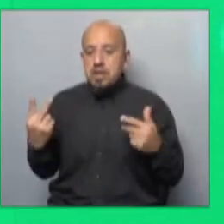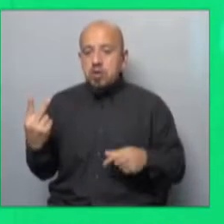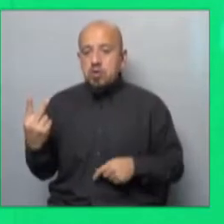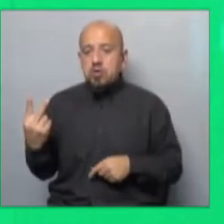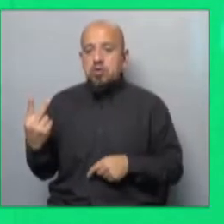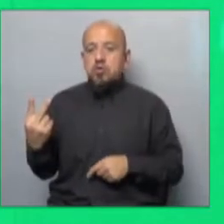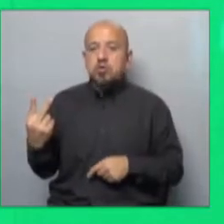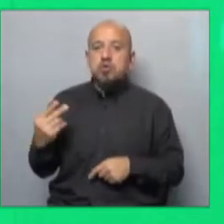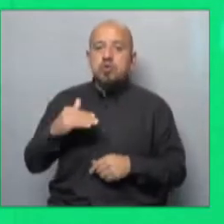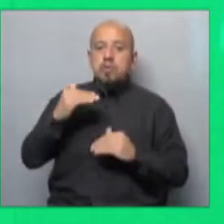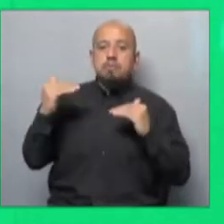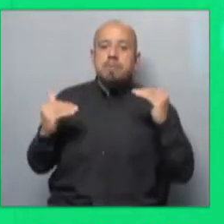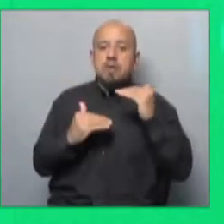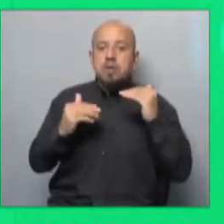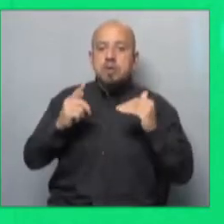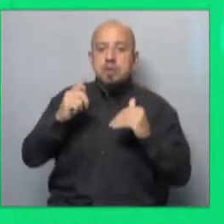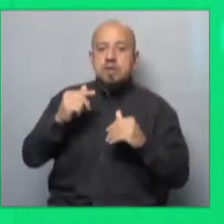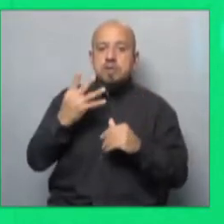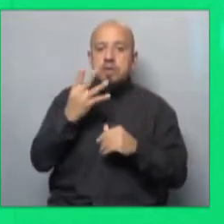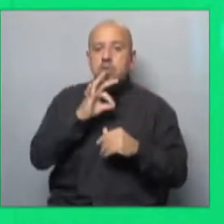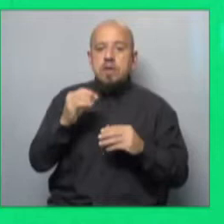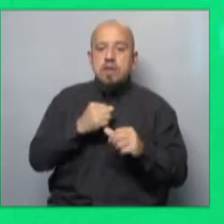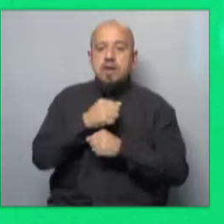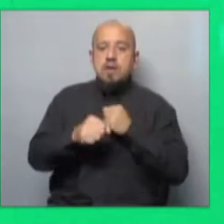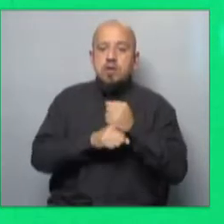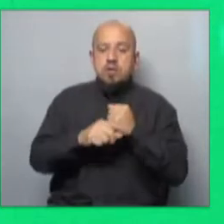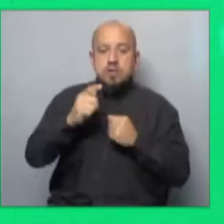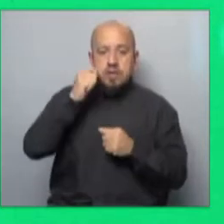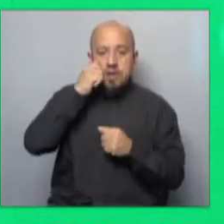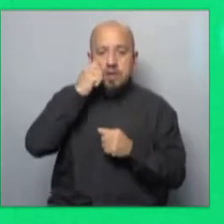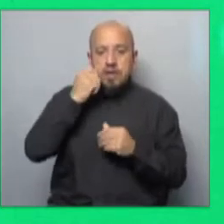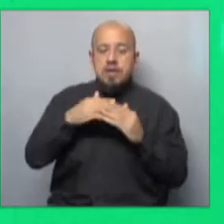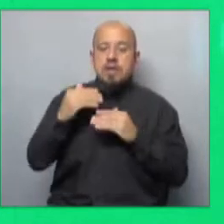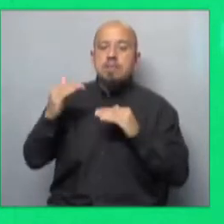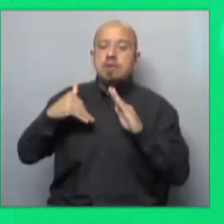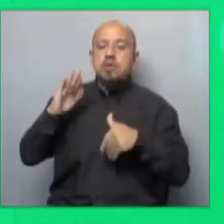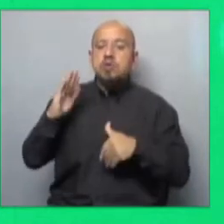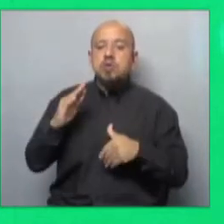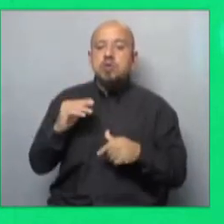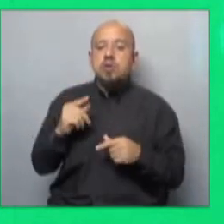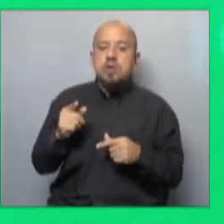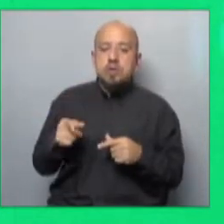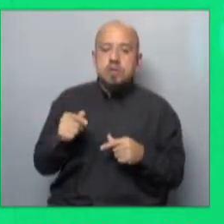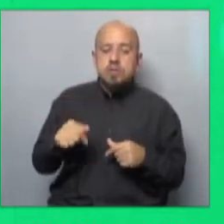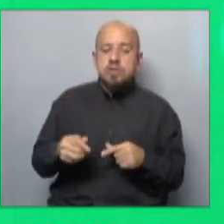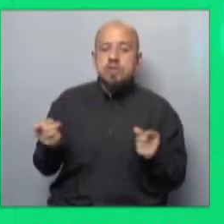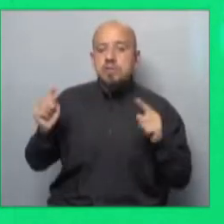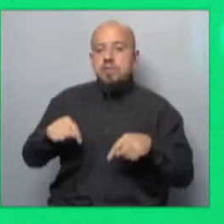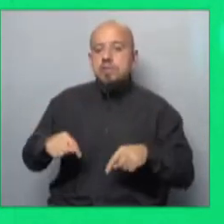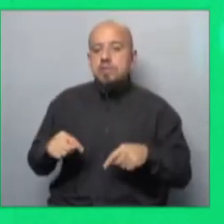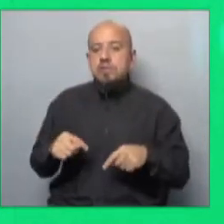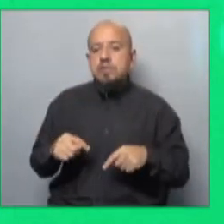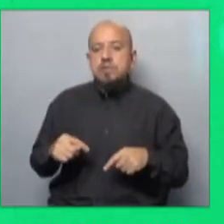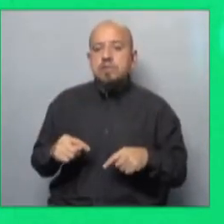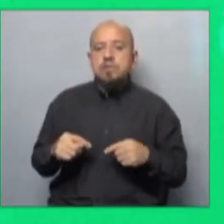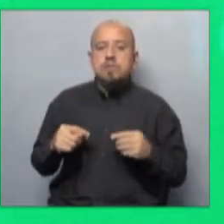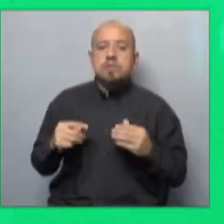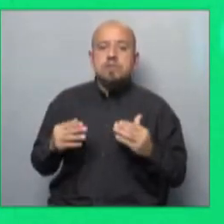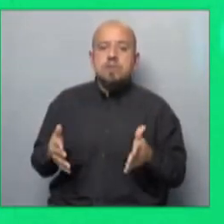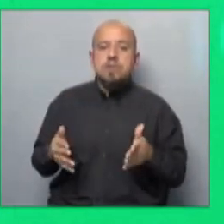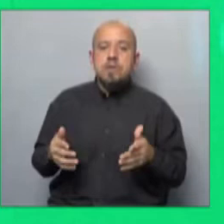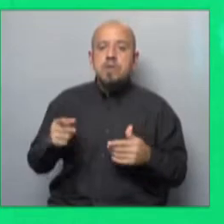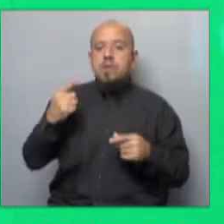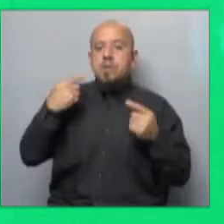nuestro país eran menores de 40 años y la mayoría de los que vienen aquí a nuestro país que vienen por